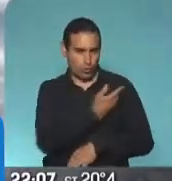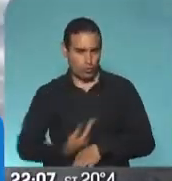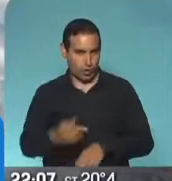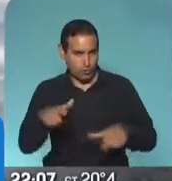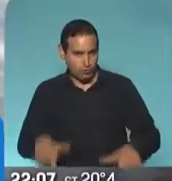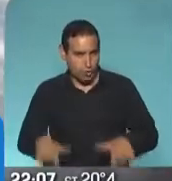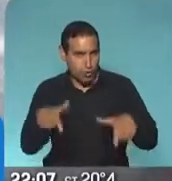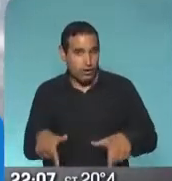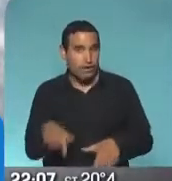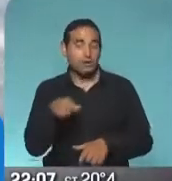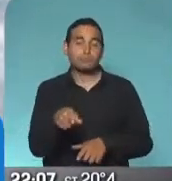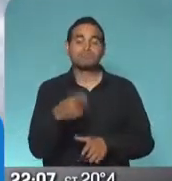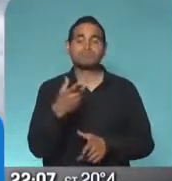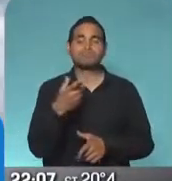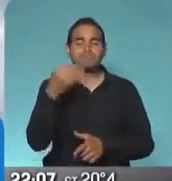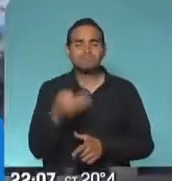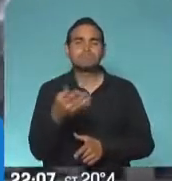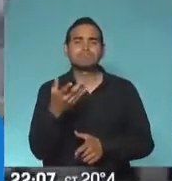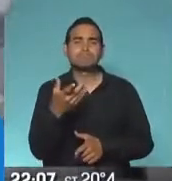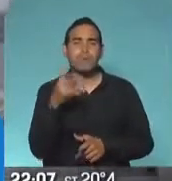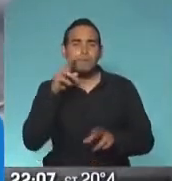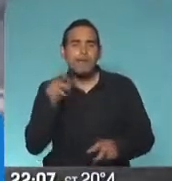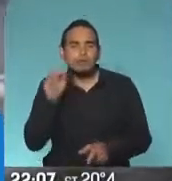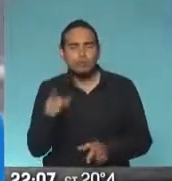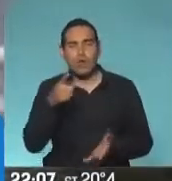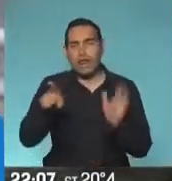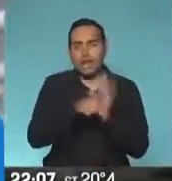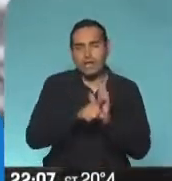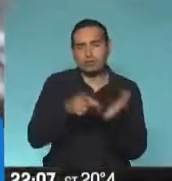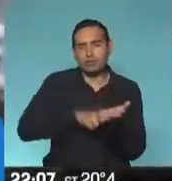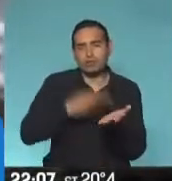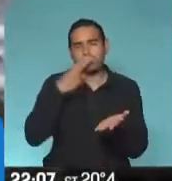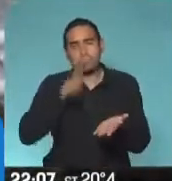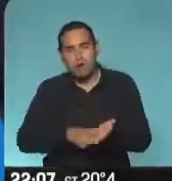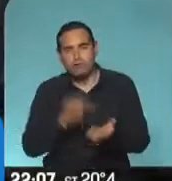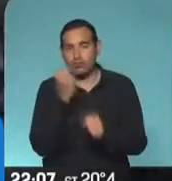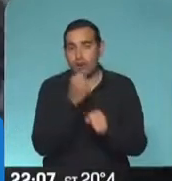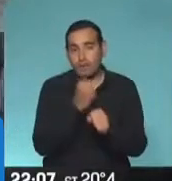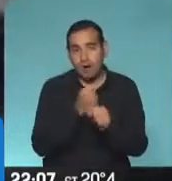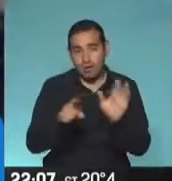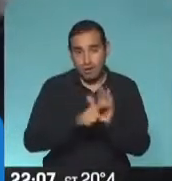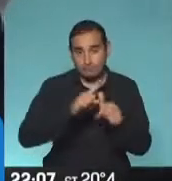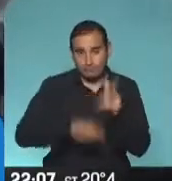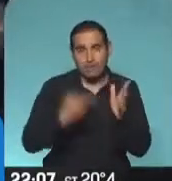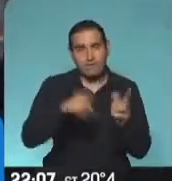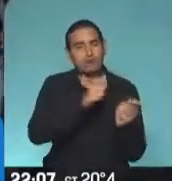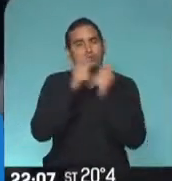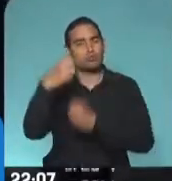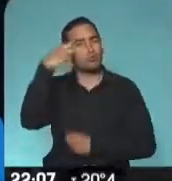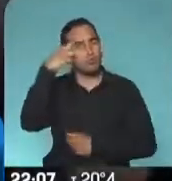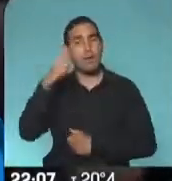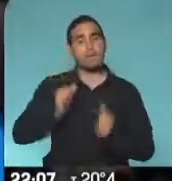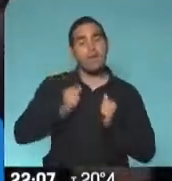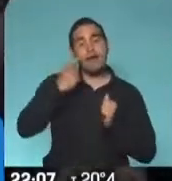lo denominó el oficialismo, que incluye leyes tributarias y laborales, tiene previsto su tratamiento en el Parlamento y se espera su